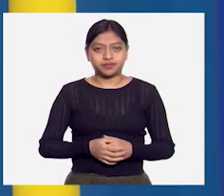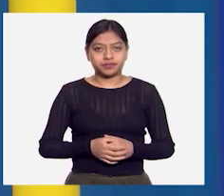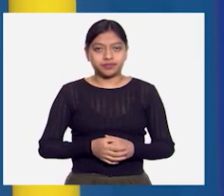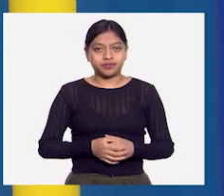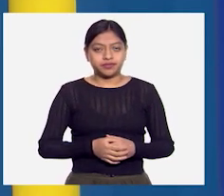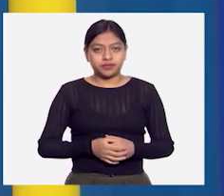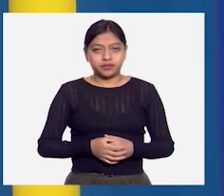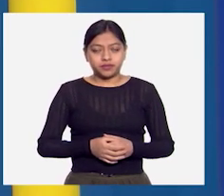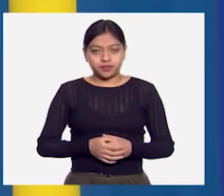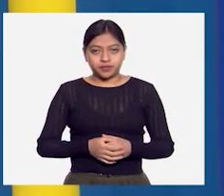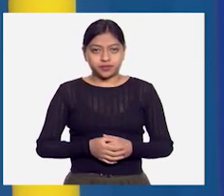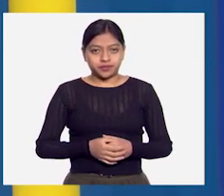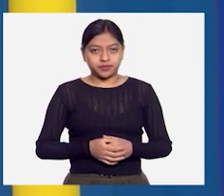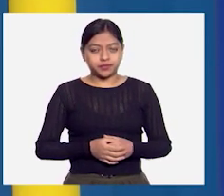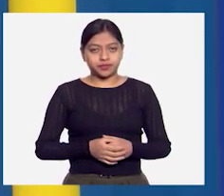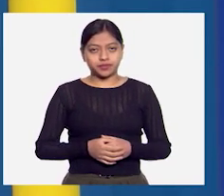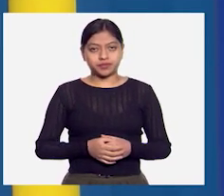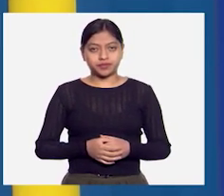visto que sacaban